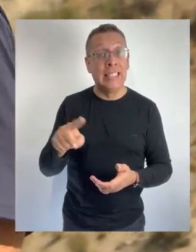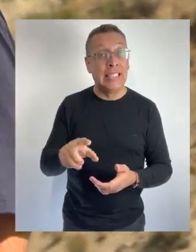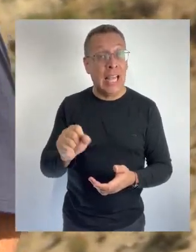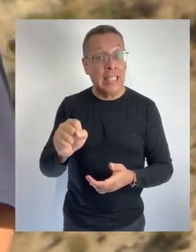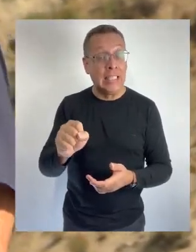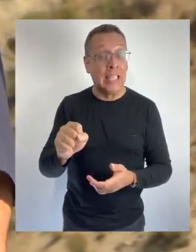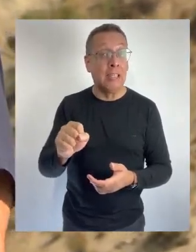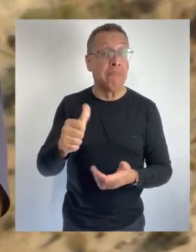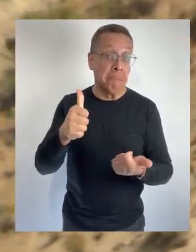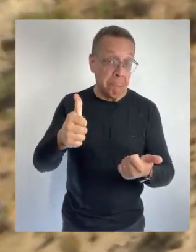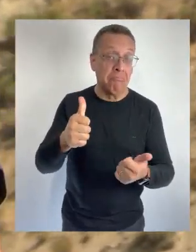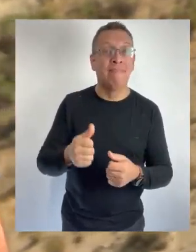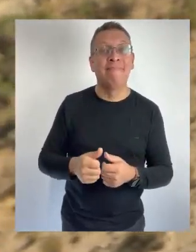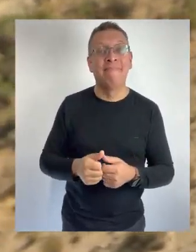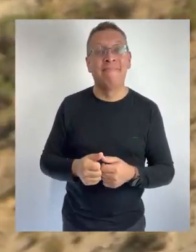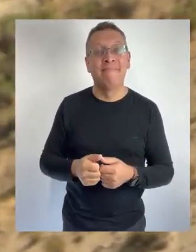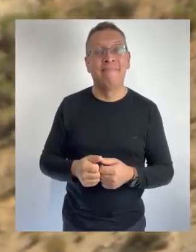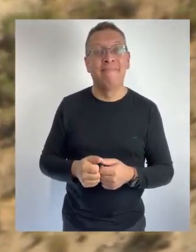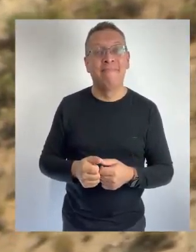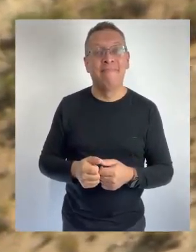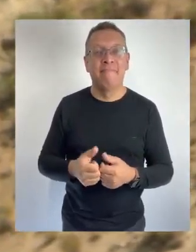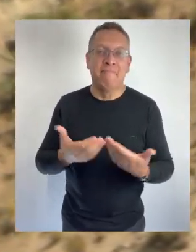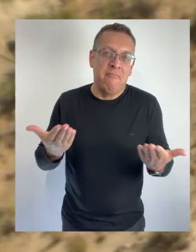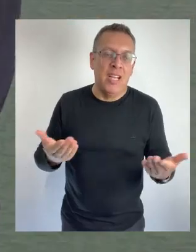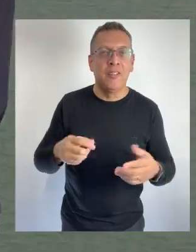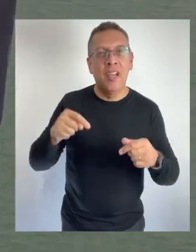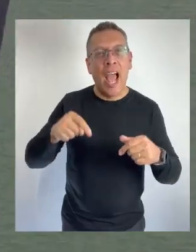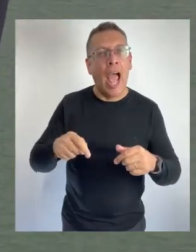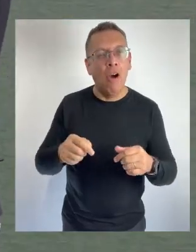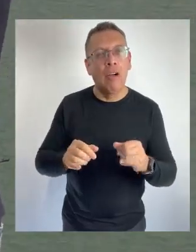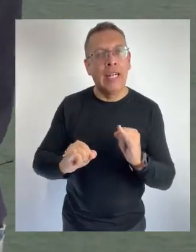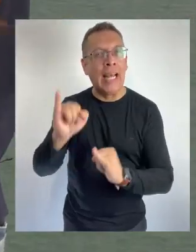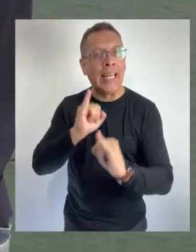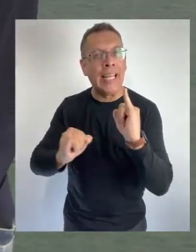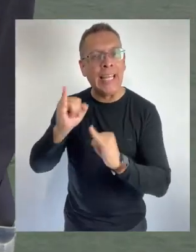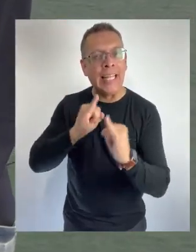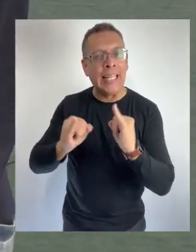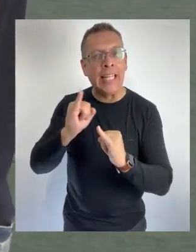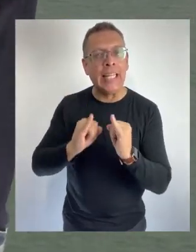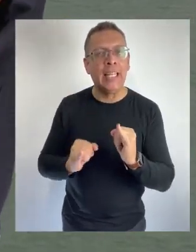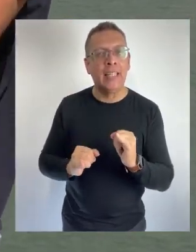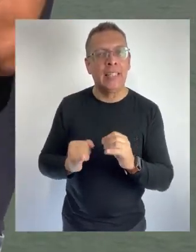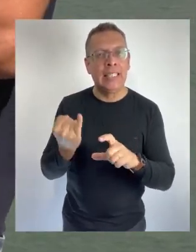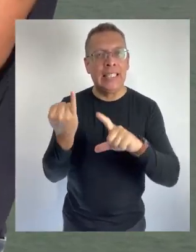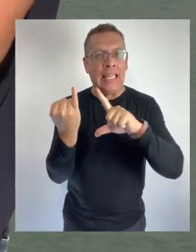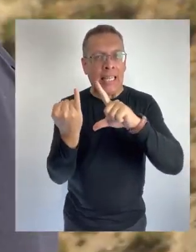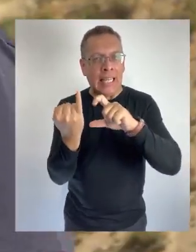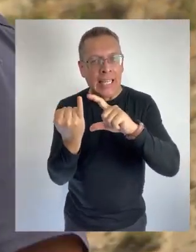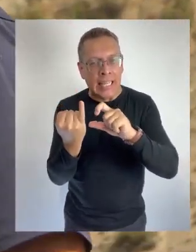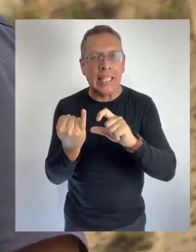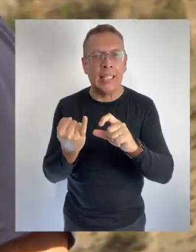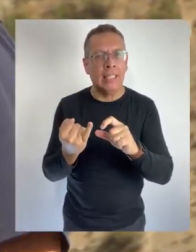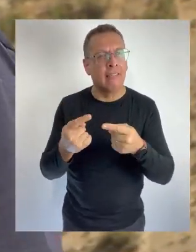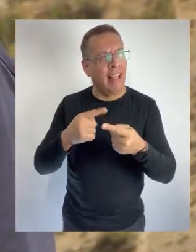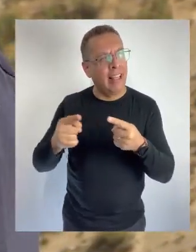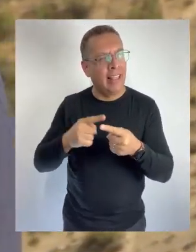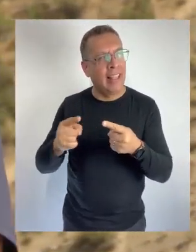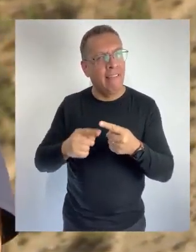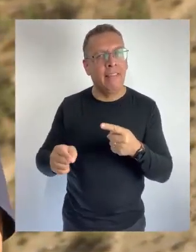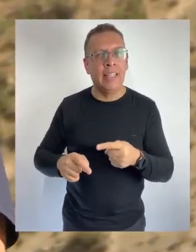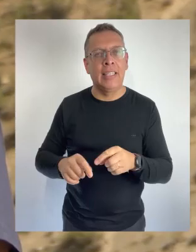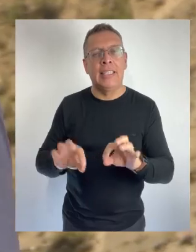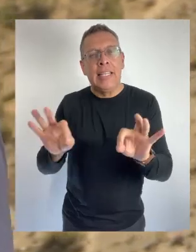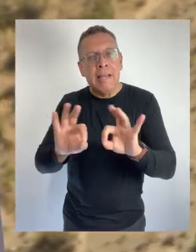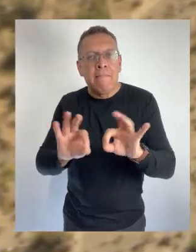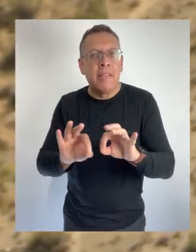¿no? Porque ahí, bueno, tú sabes que ahora en las redes sociales y estos reels que salen cocineros a nivel mundial y que dicen que la sal